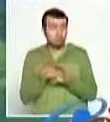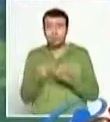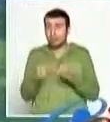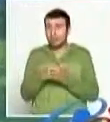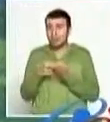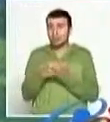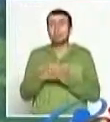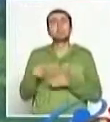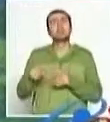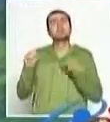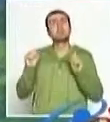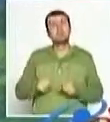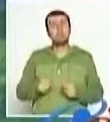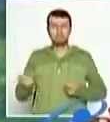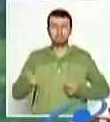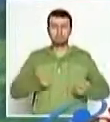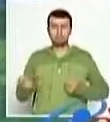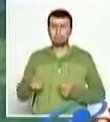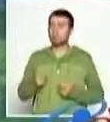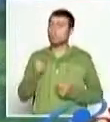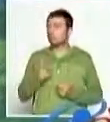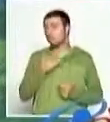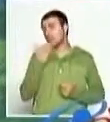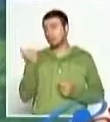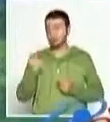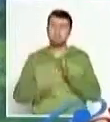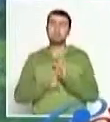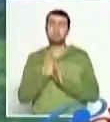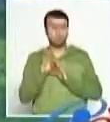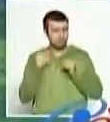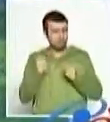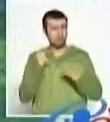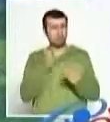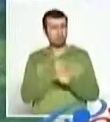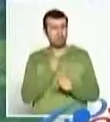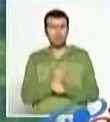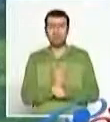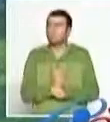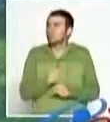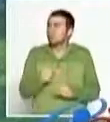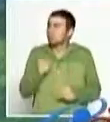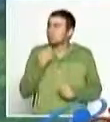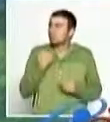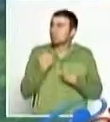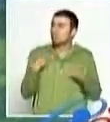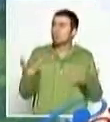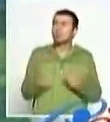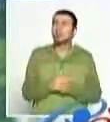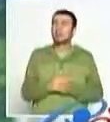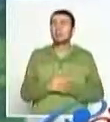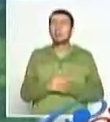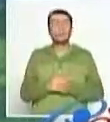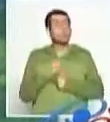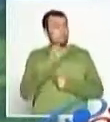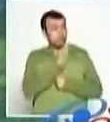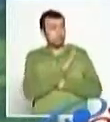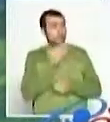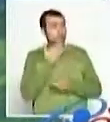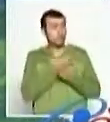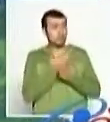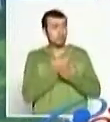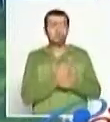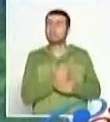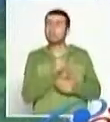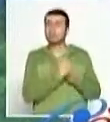poder aproximarnos un poco a un buen diagnóstico para un buen tratamiento. Bueno, doctor Rojas, y a todos ustedes, muchas gracias por